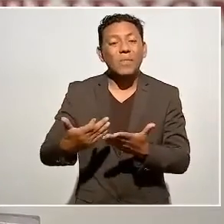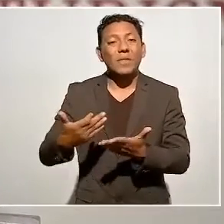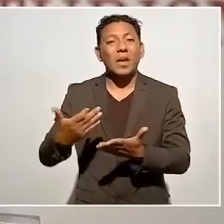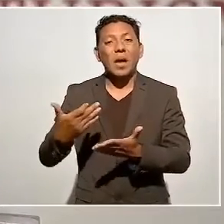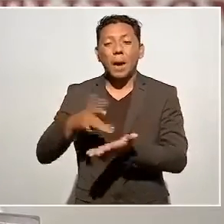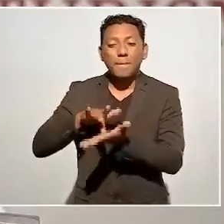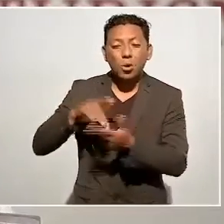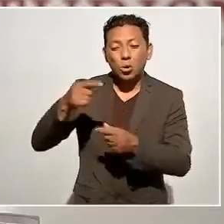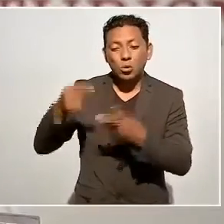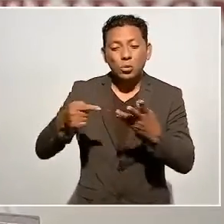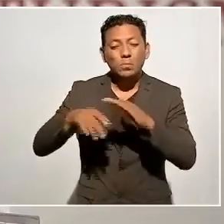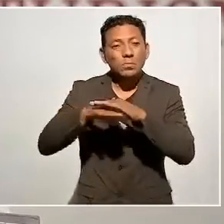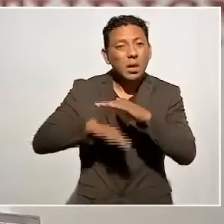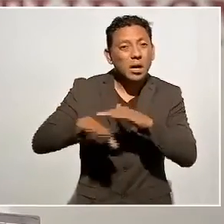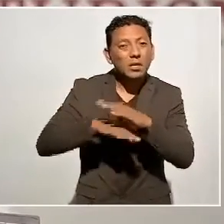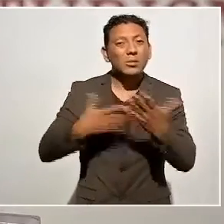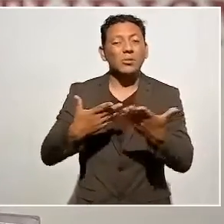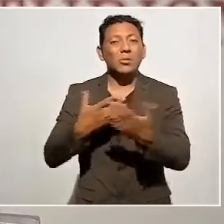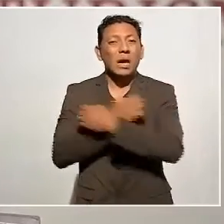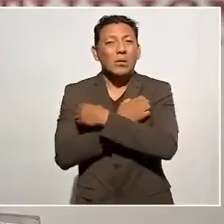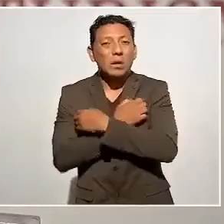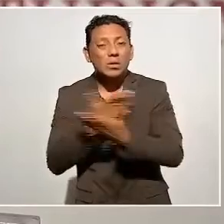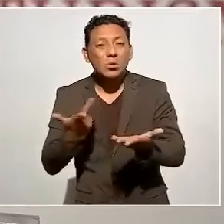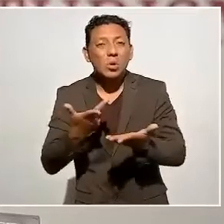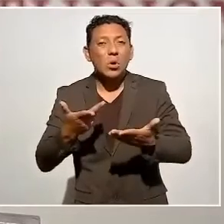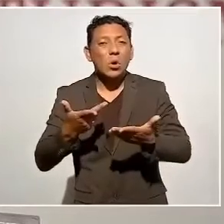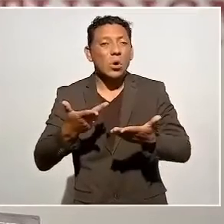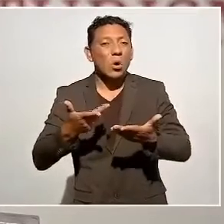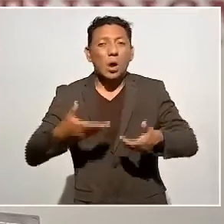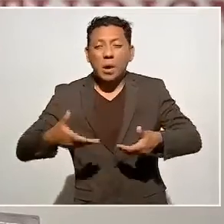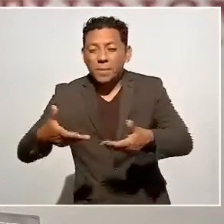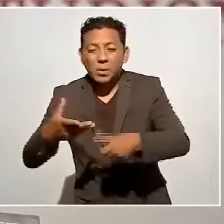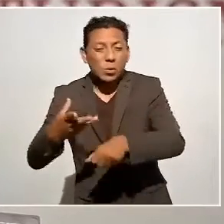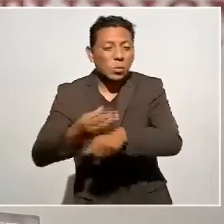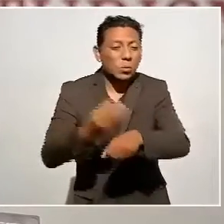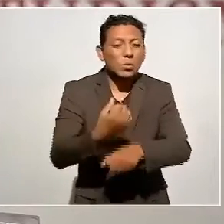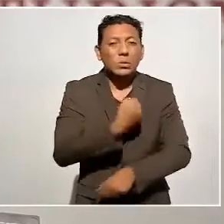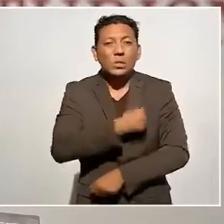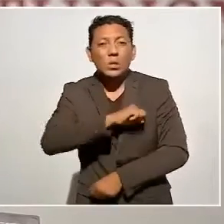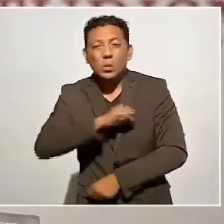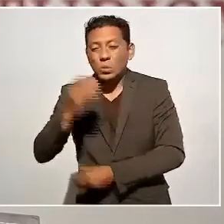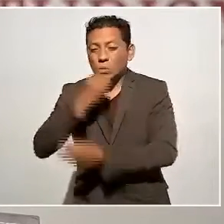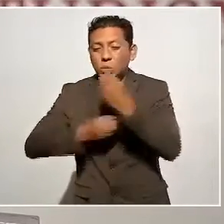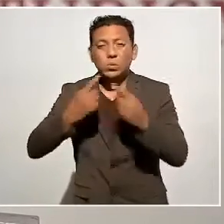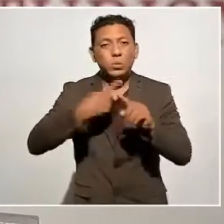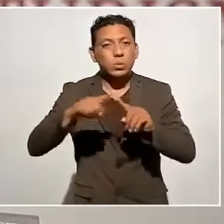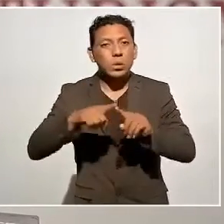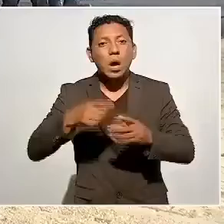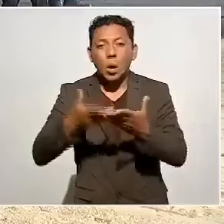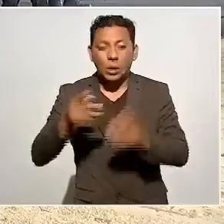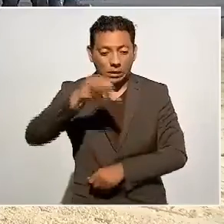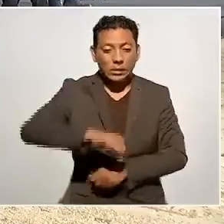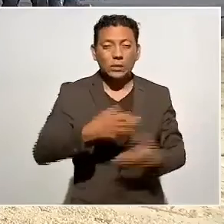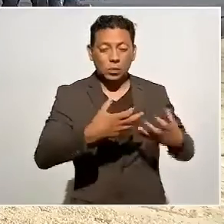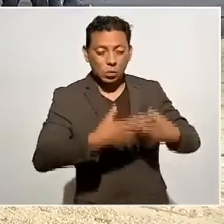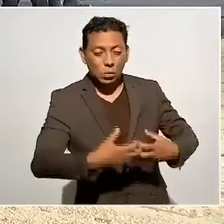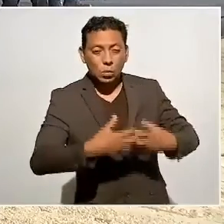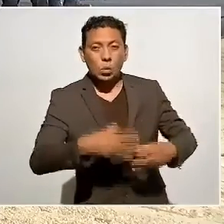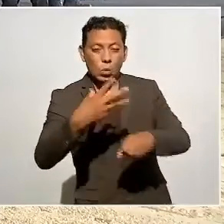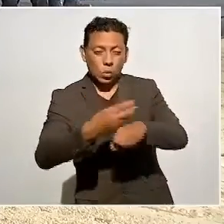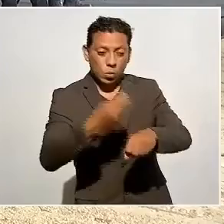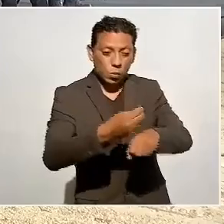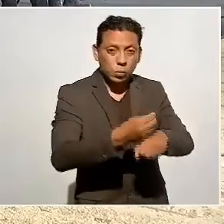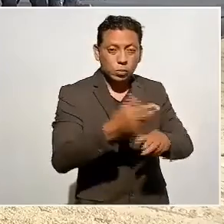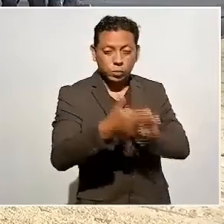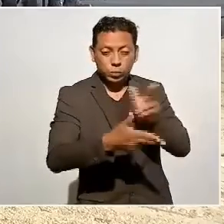básicos, la falta de educación, la falta de caminos, la falta de salud y alimentación. Esta obra, señor presidente, estamos